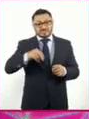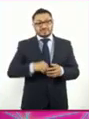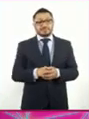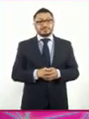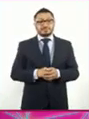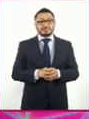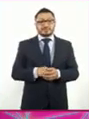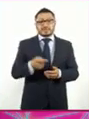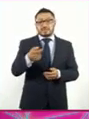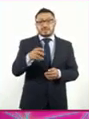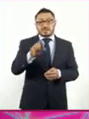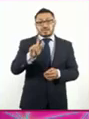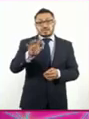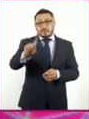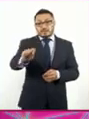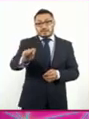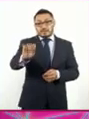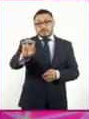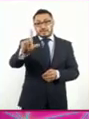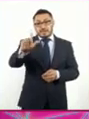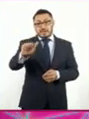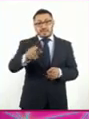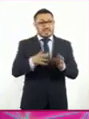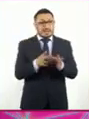un trozo de tela muy delgadito,